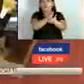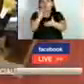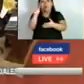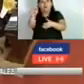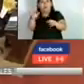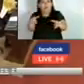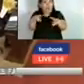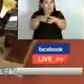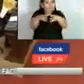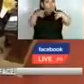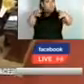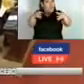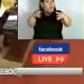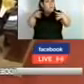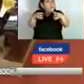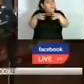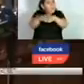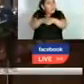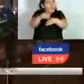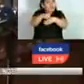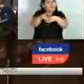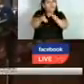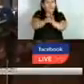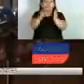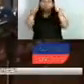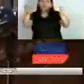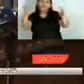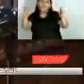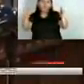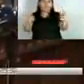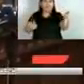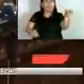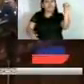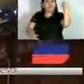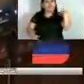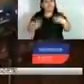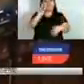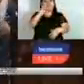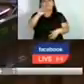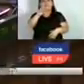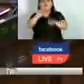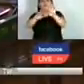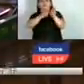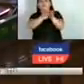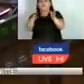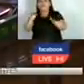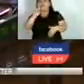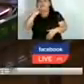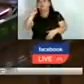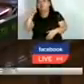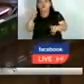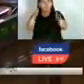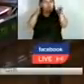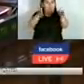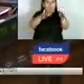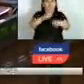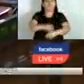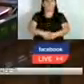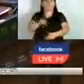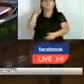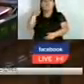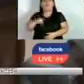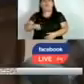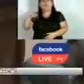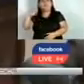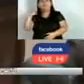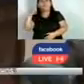mitad la cantidad de diputados si se compara con la legislación de 2018 a 2021. Mientras que el partido Cambio